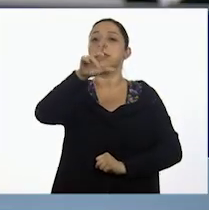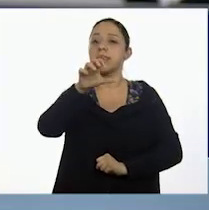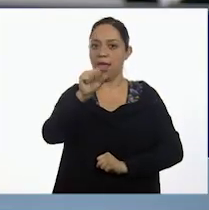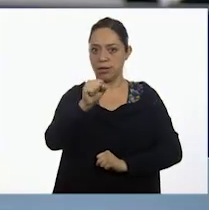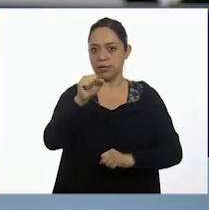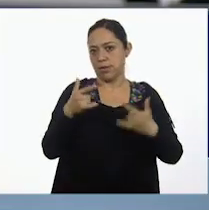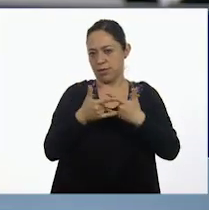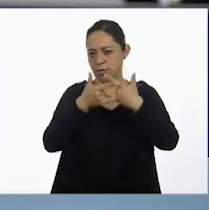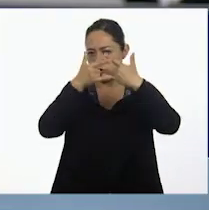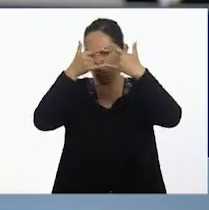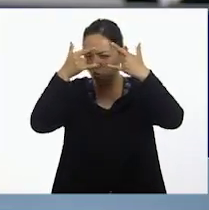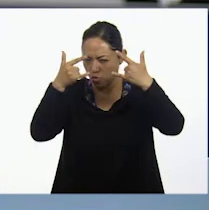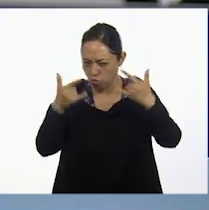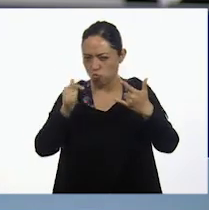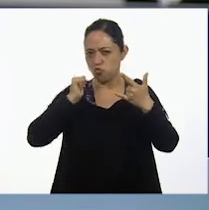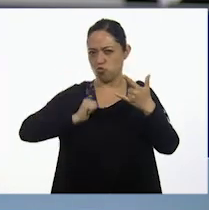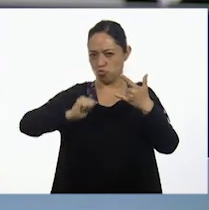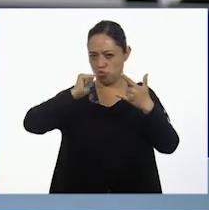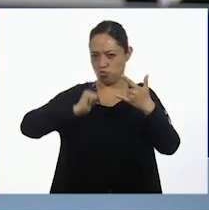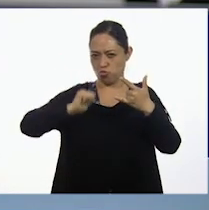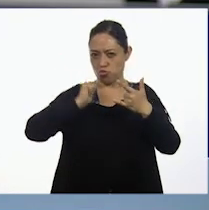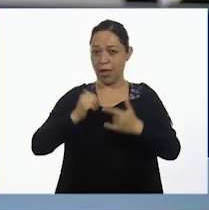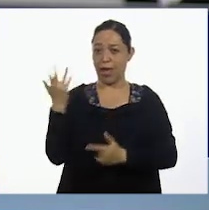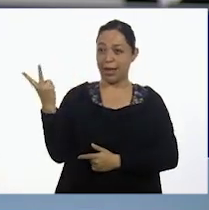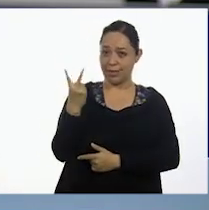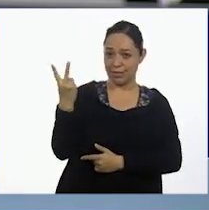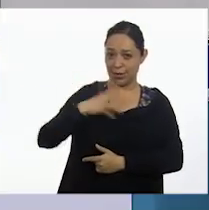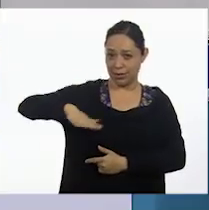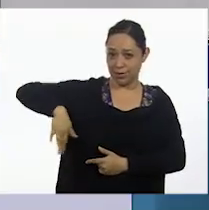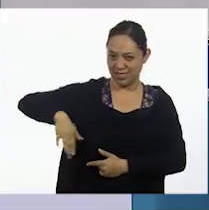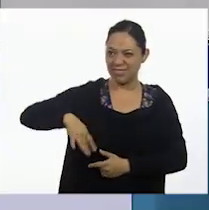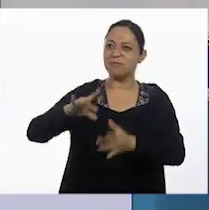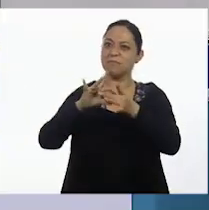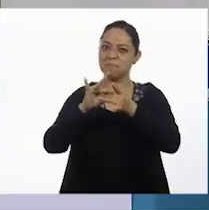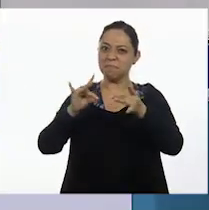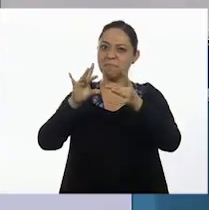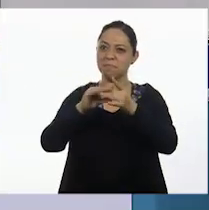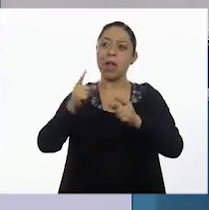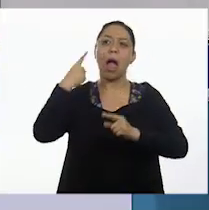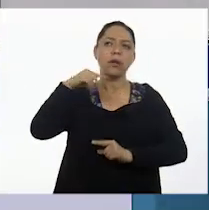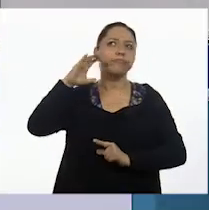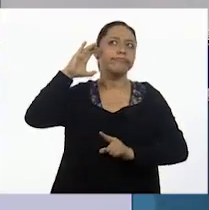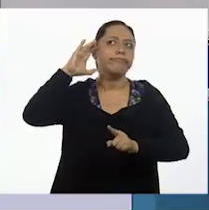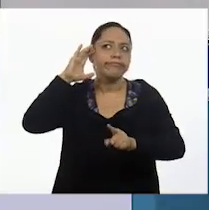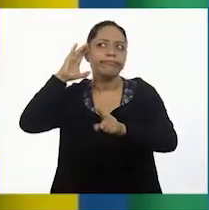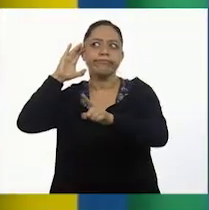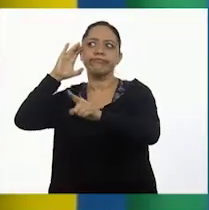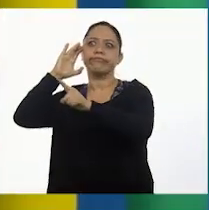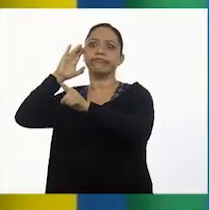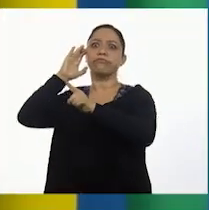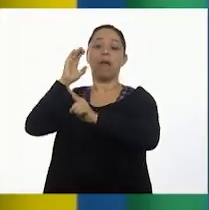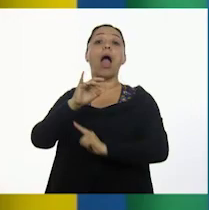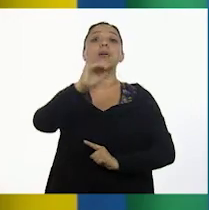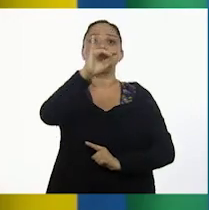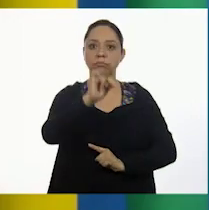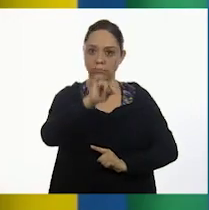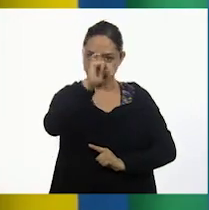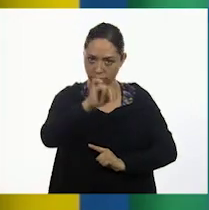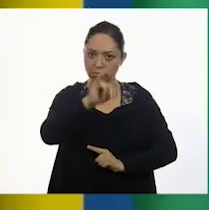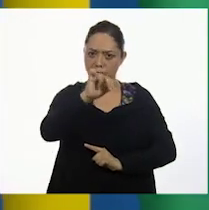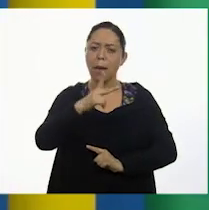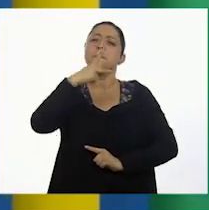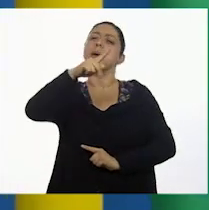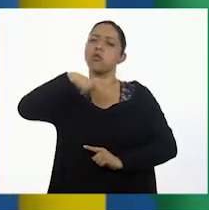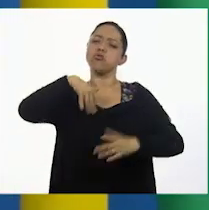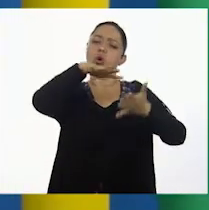unos momentos ambos mencionaron que han escuchado leyendas. Sí, aunque también he